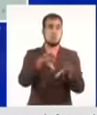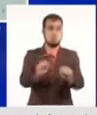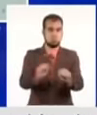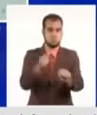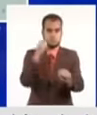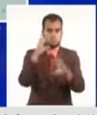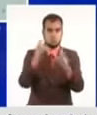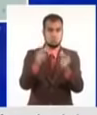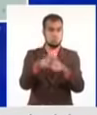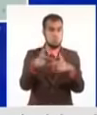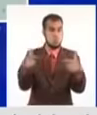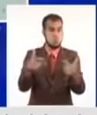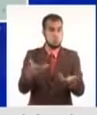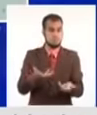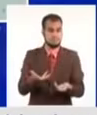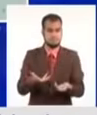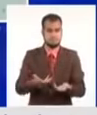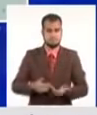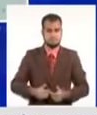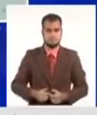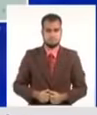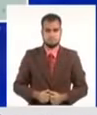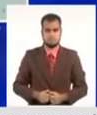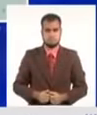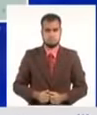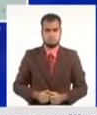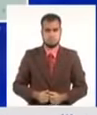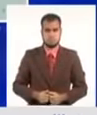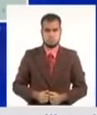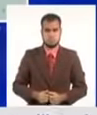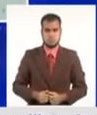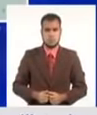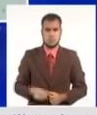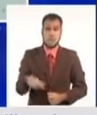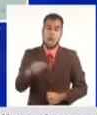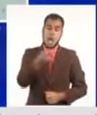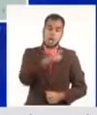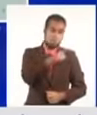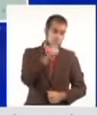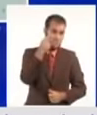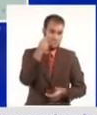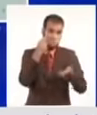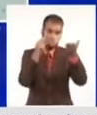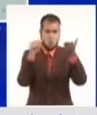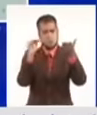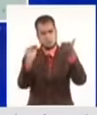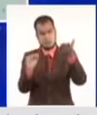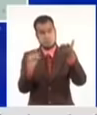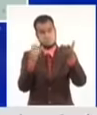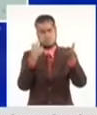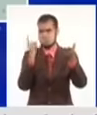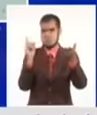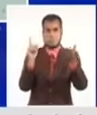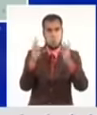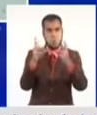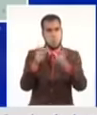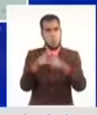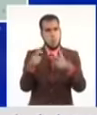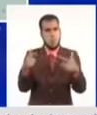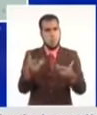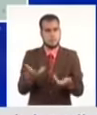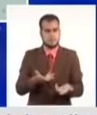extremadamente elevada, son 904 menos que el día anterior, pero no deja de representar una